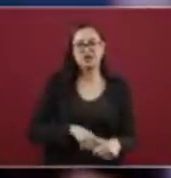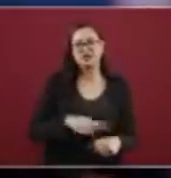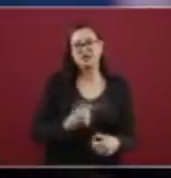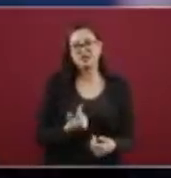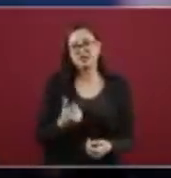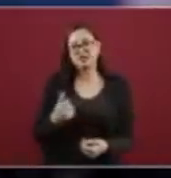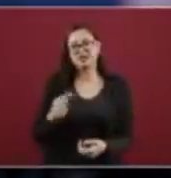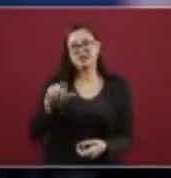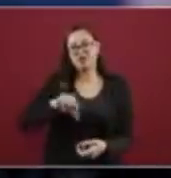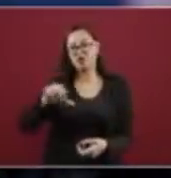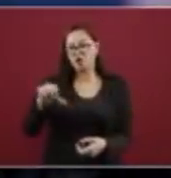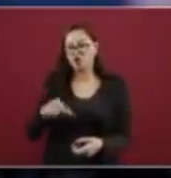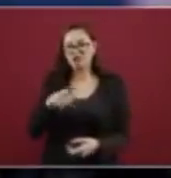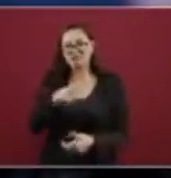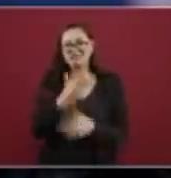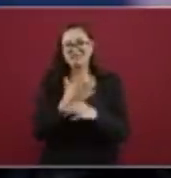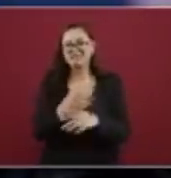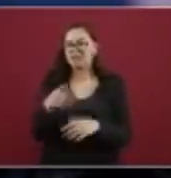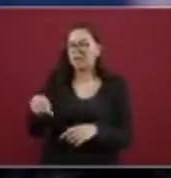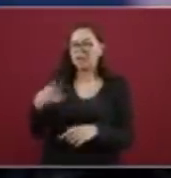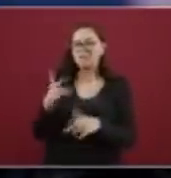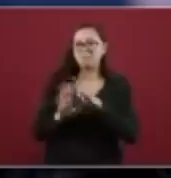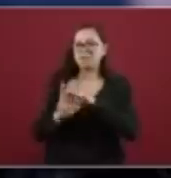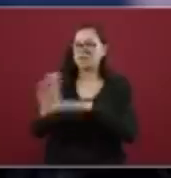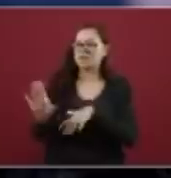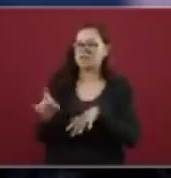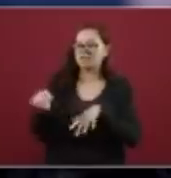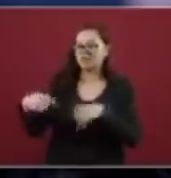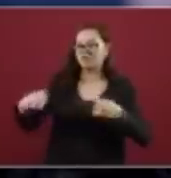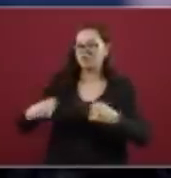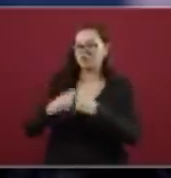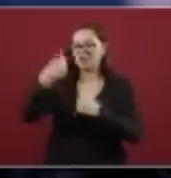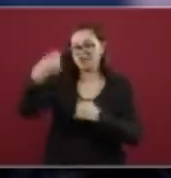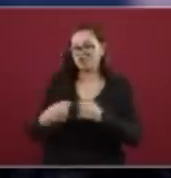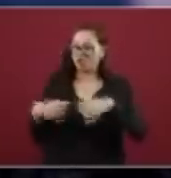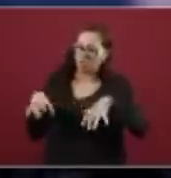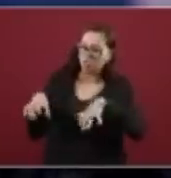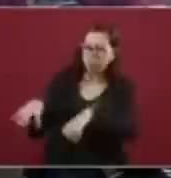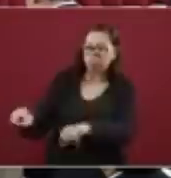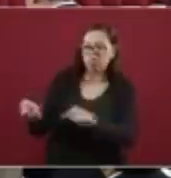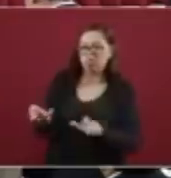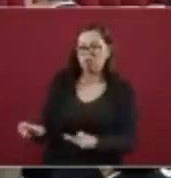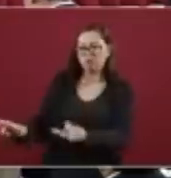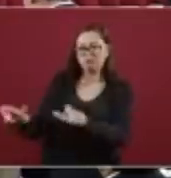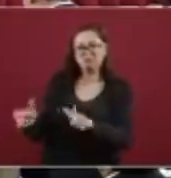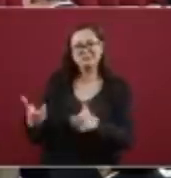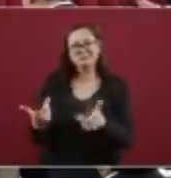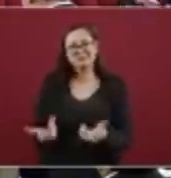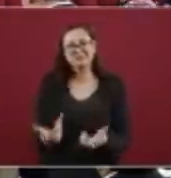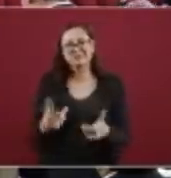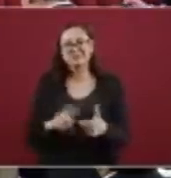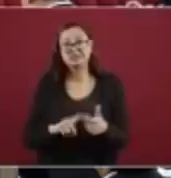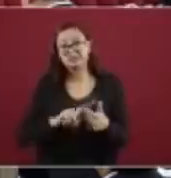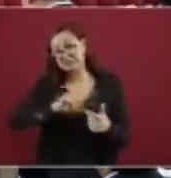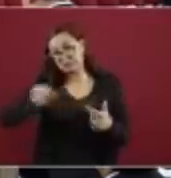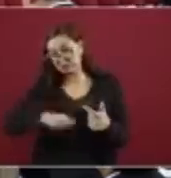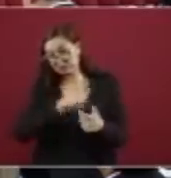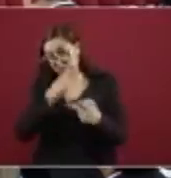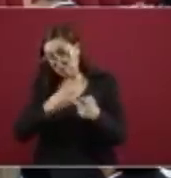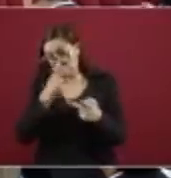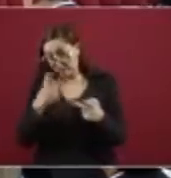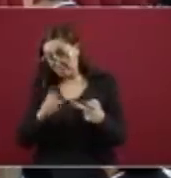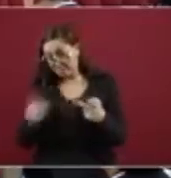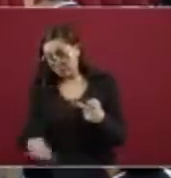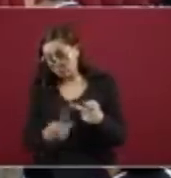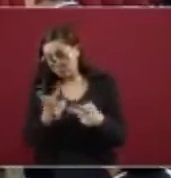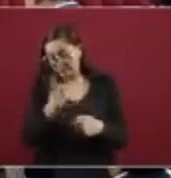a los migrantes? ¿Hay detenciones de migrantes en la frontera sur del país? Gracias. Tengo otra pregunta, si quiere, después. Sí,